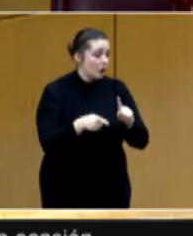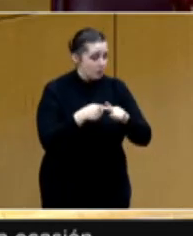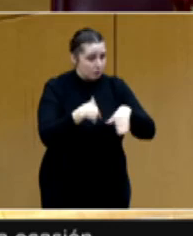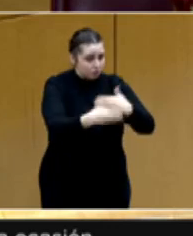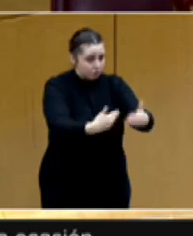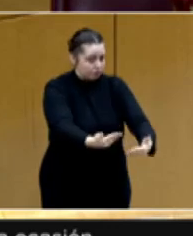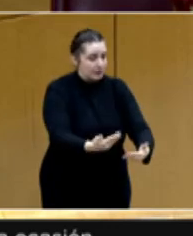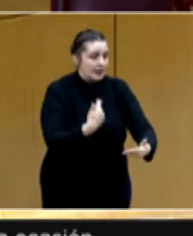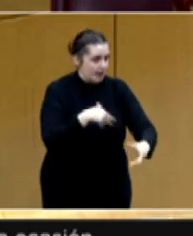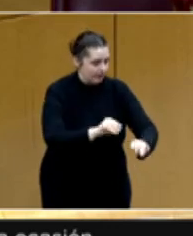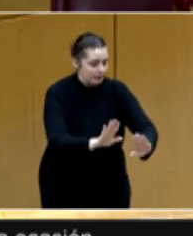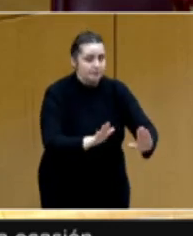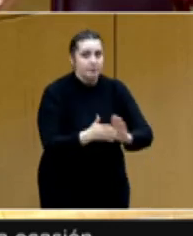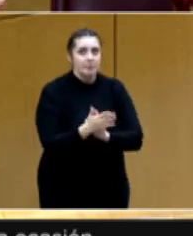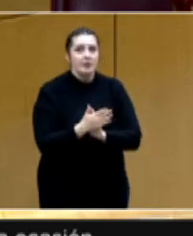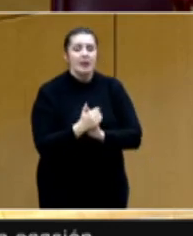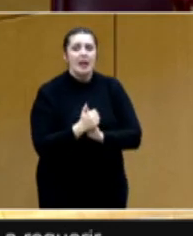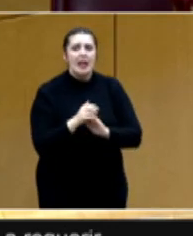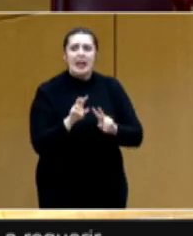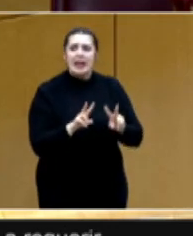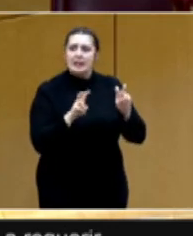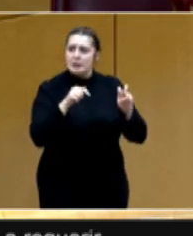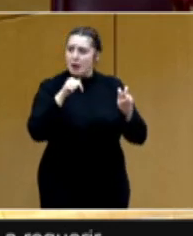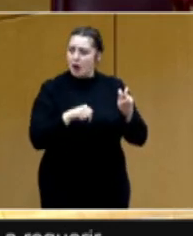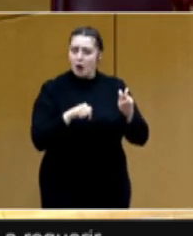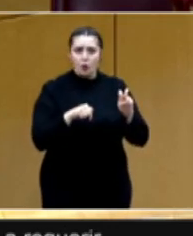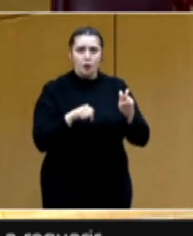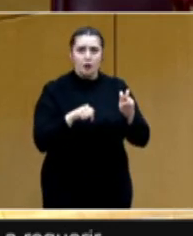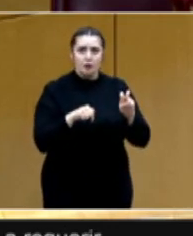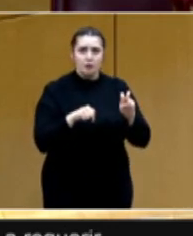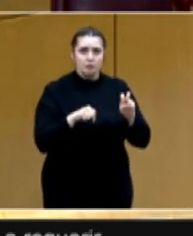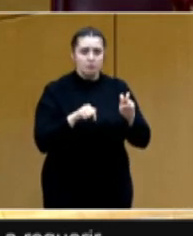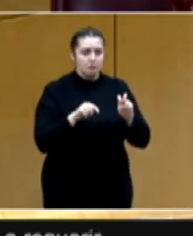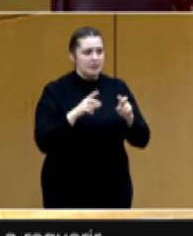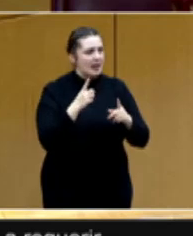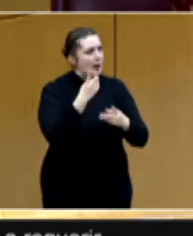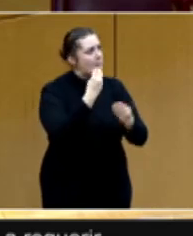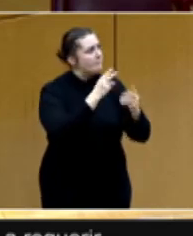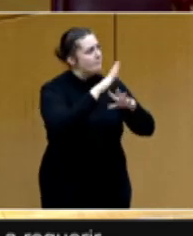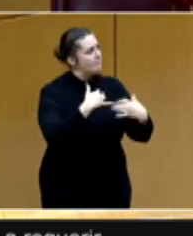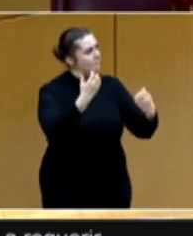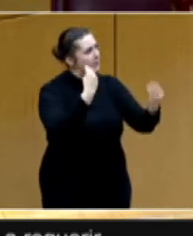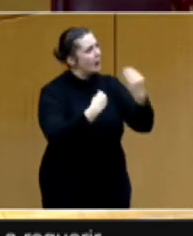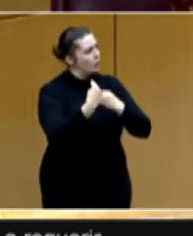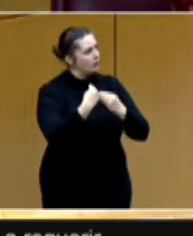acabo hay un tema además ha salido en alguna de las preguntas y